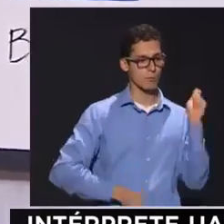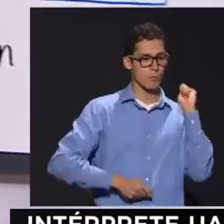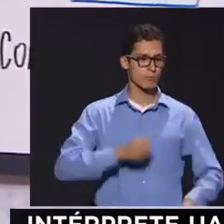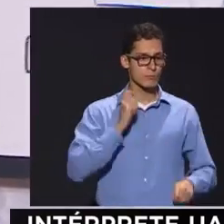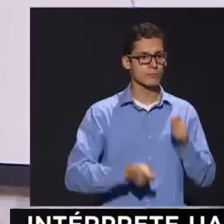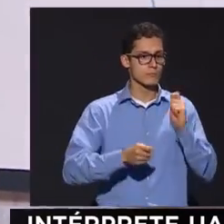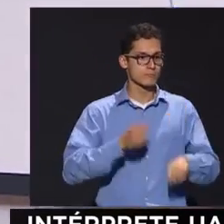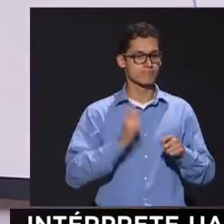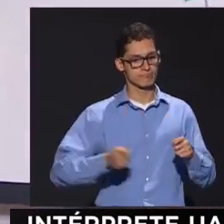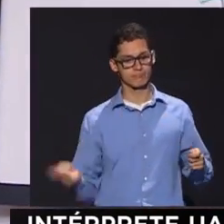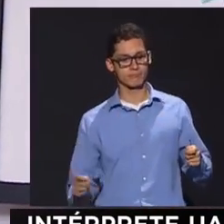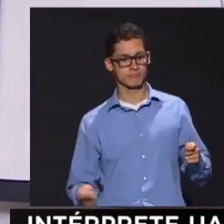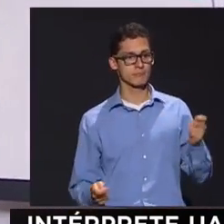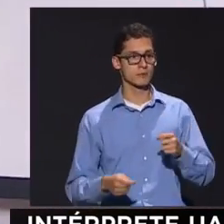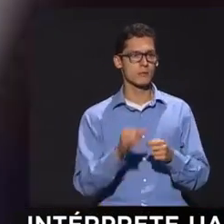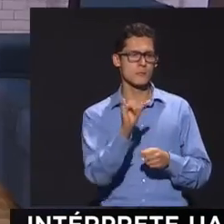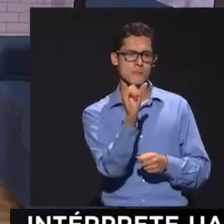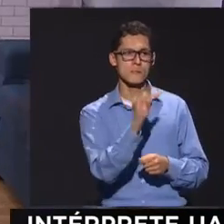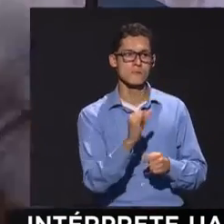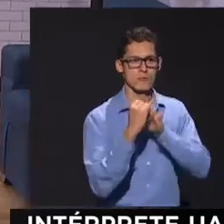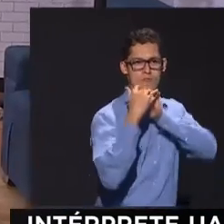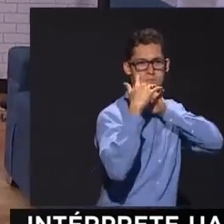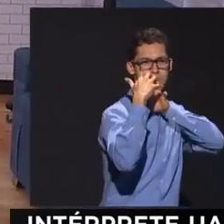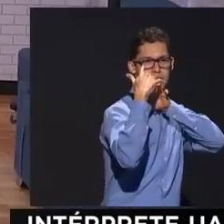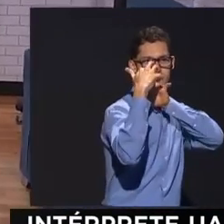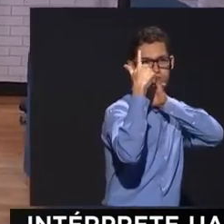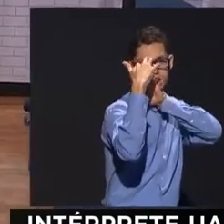de una batalla épica